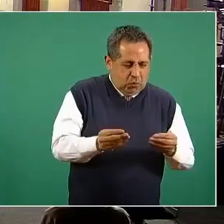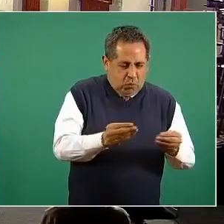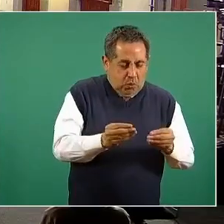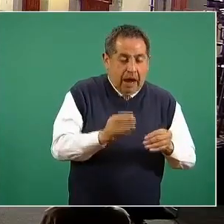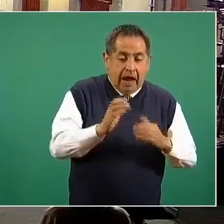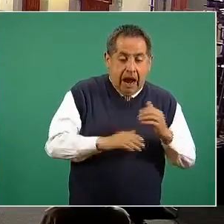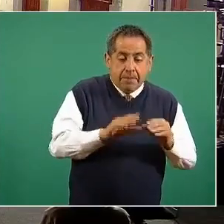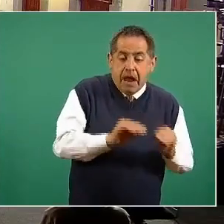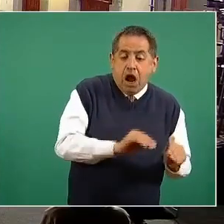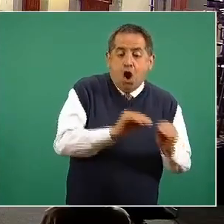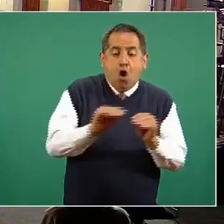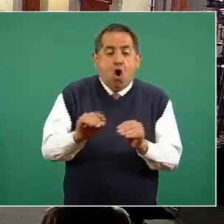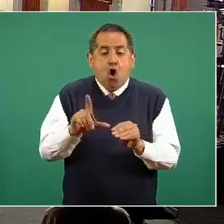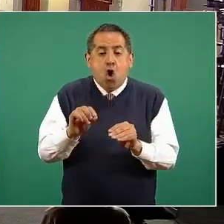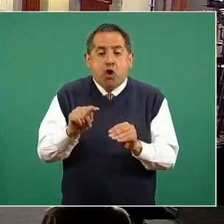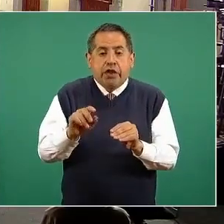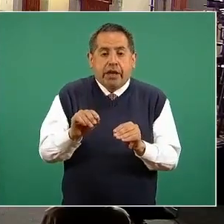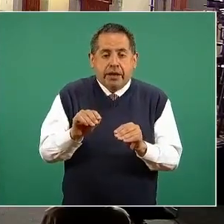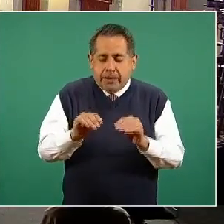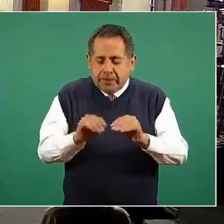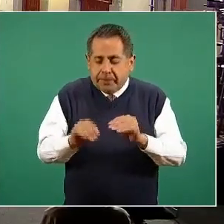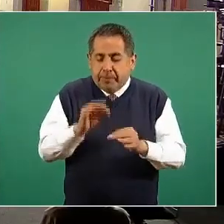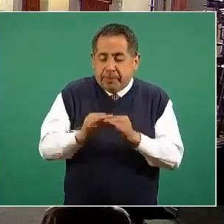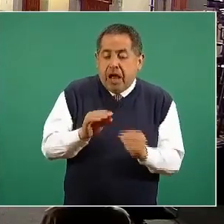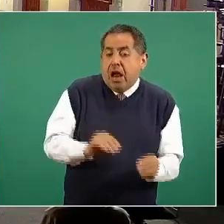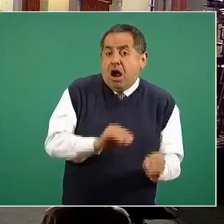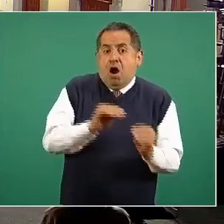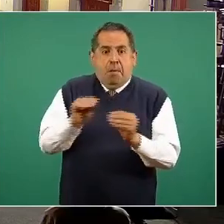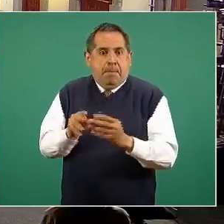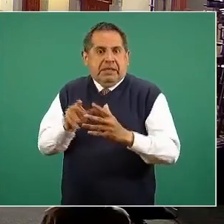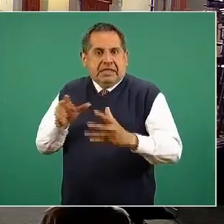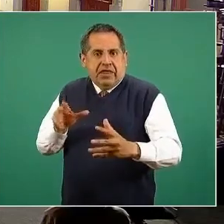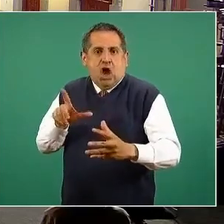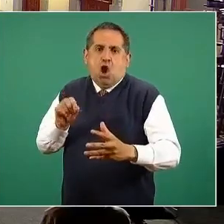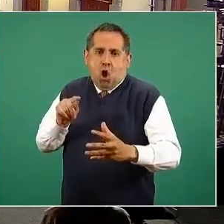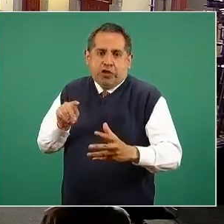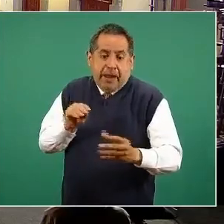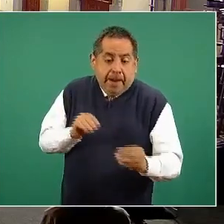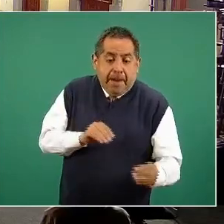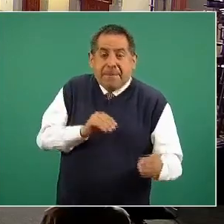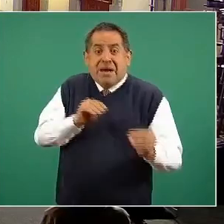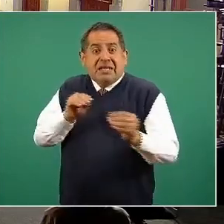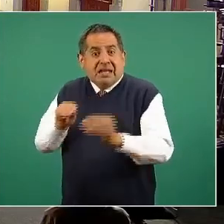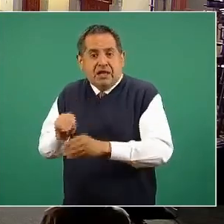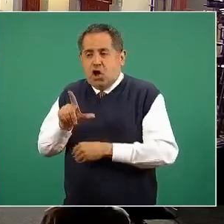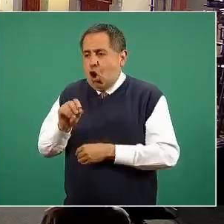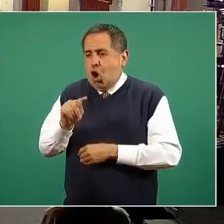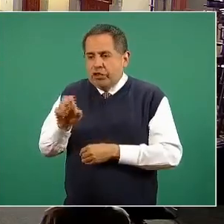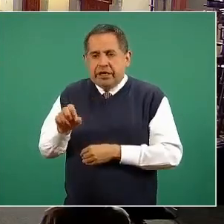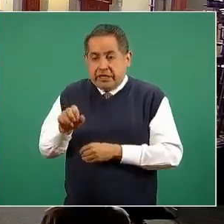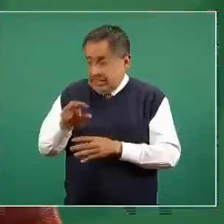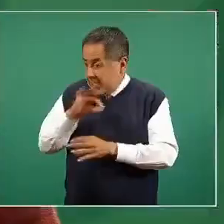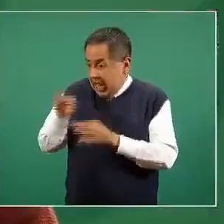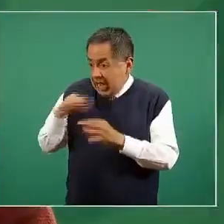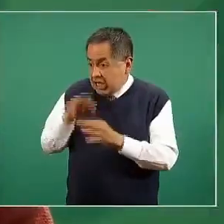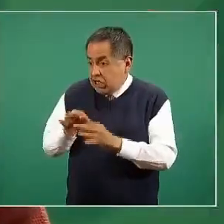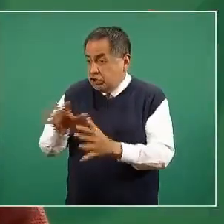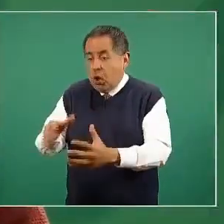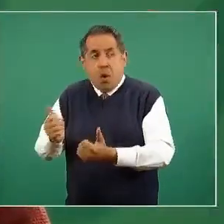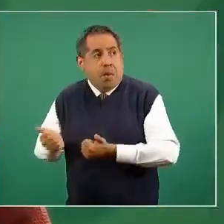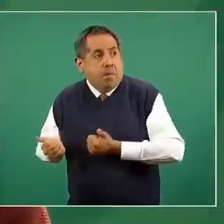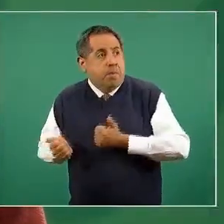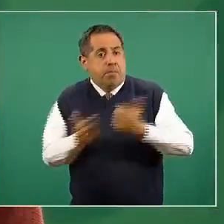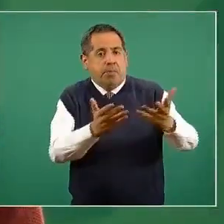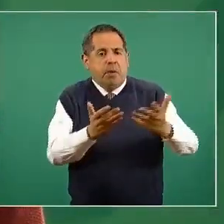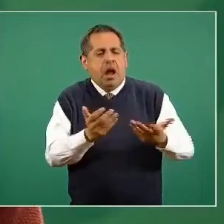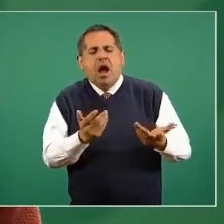identifica con un número muy específico, el proceso se vuelve a empezar, pero lo que ya se produjo se exporta, en este caso, ¿a dónde? A